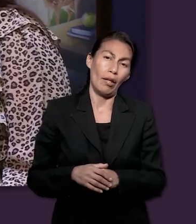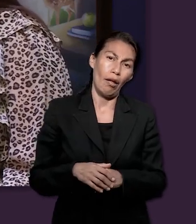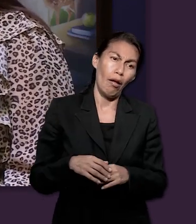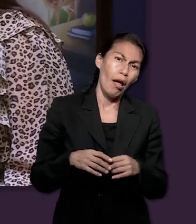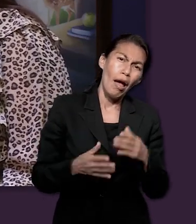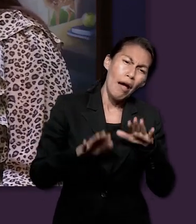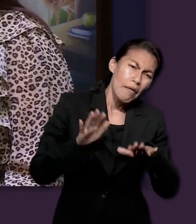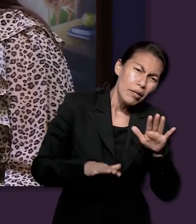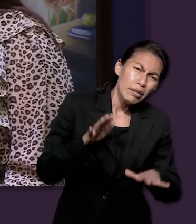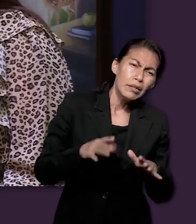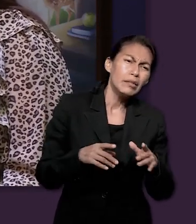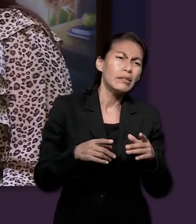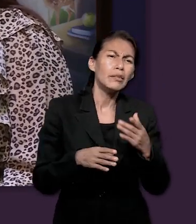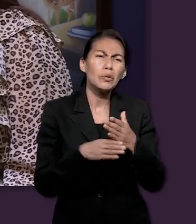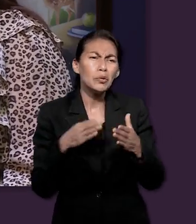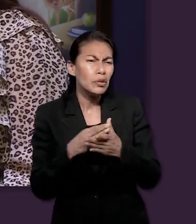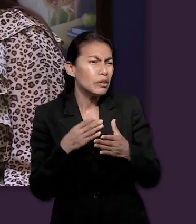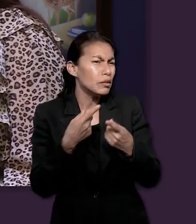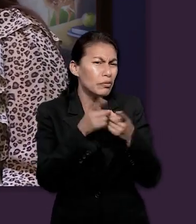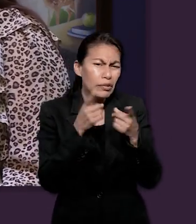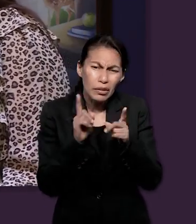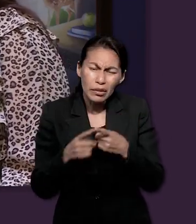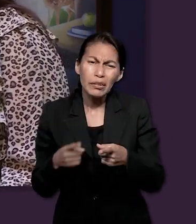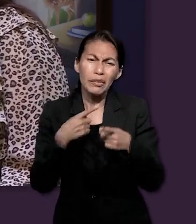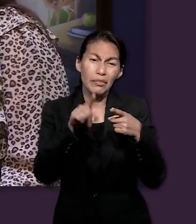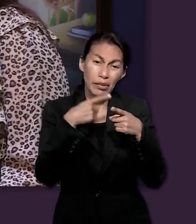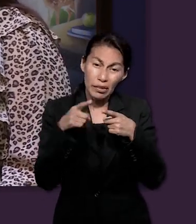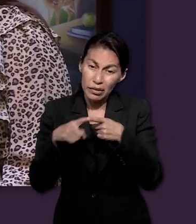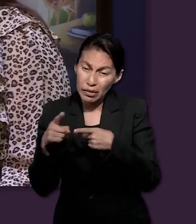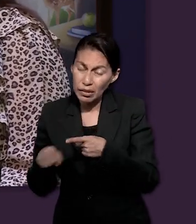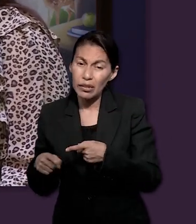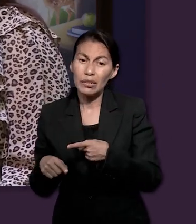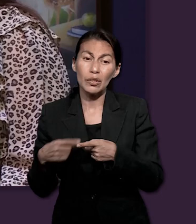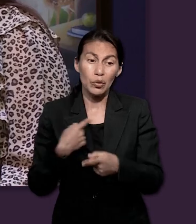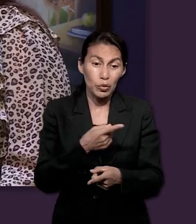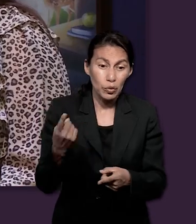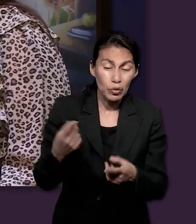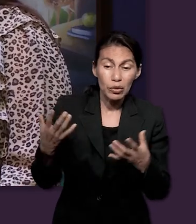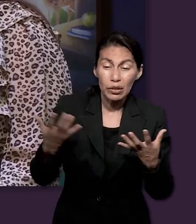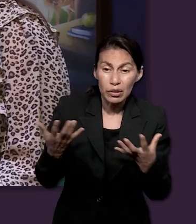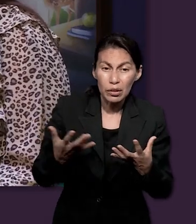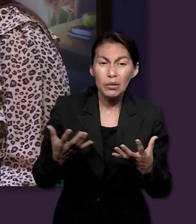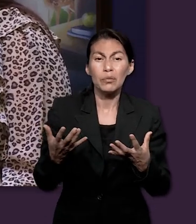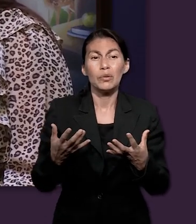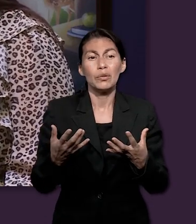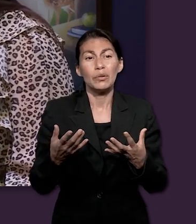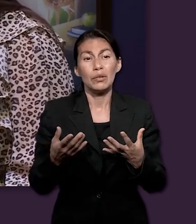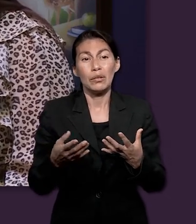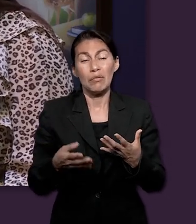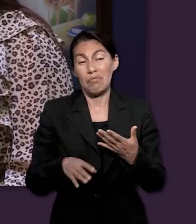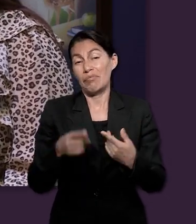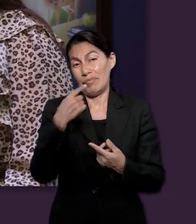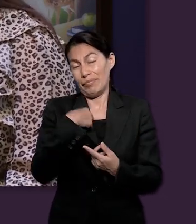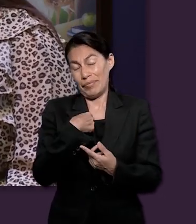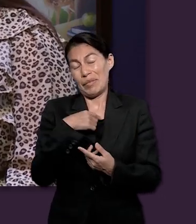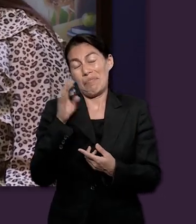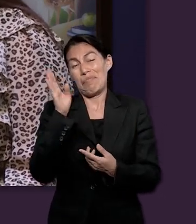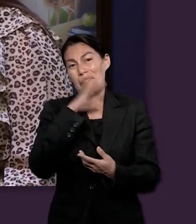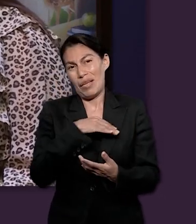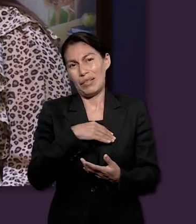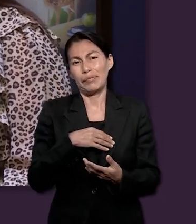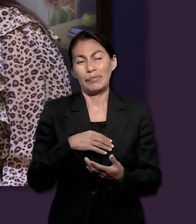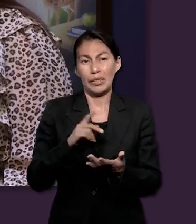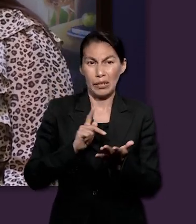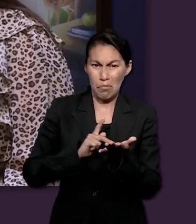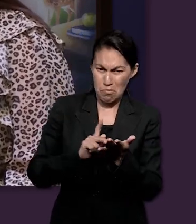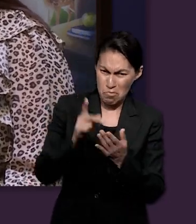Respondiendo a diferentes circunstancias que se nos puedan presentar de manera que sean perjudiciales para nosotros, además de la